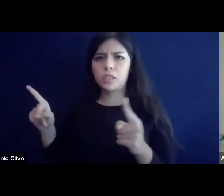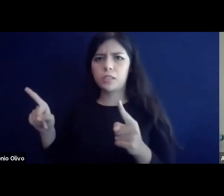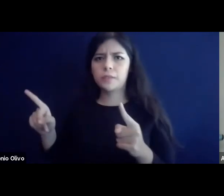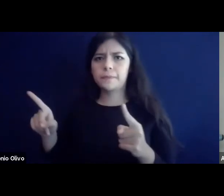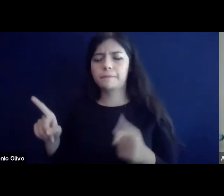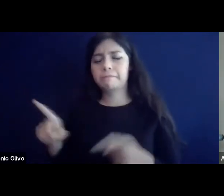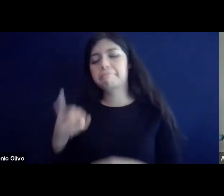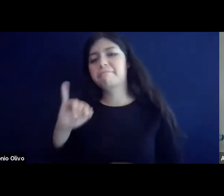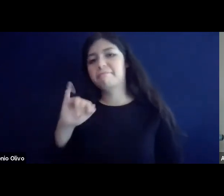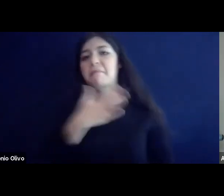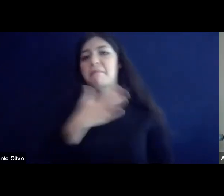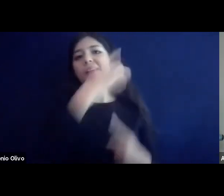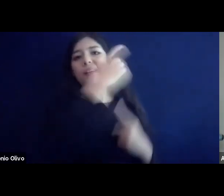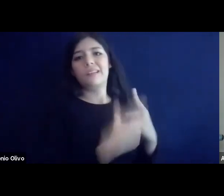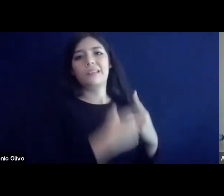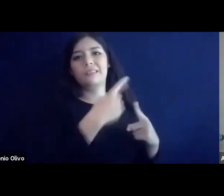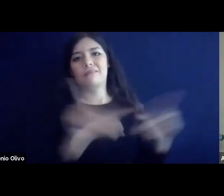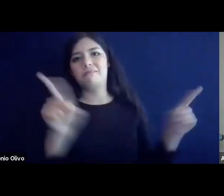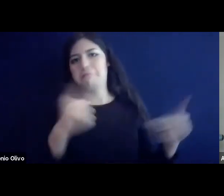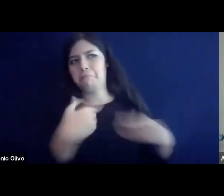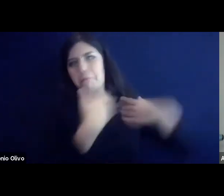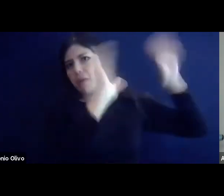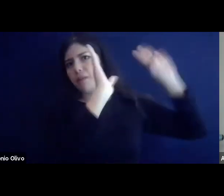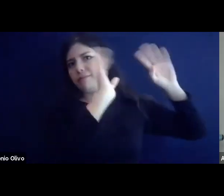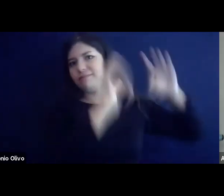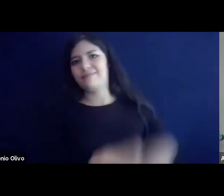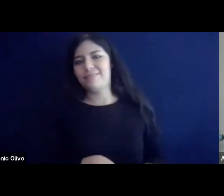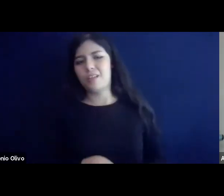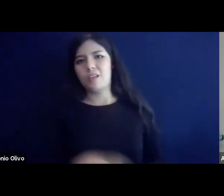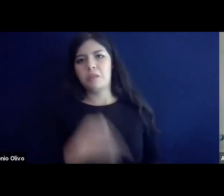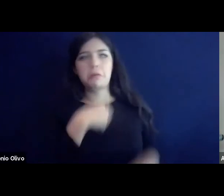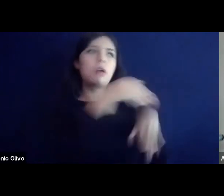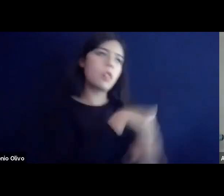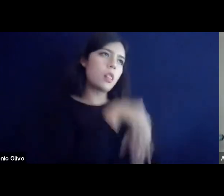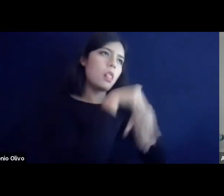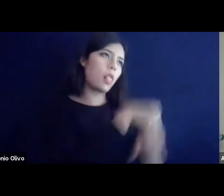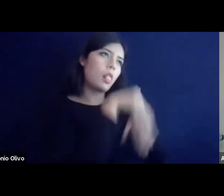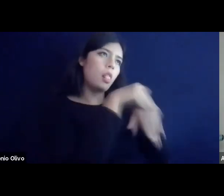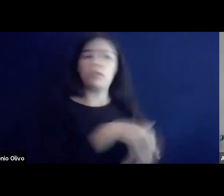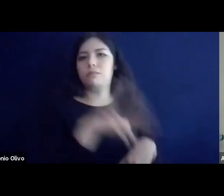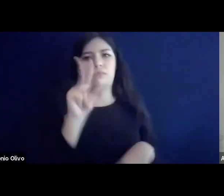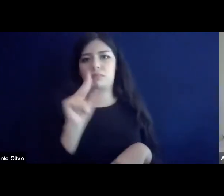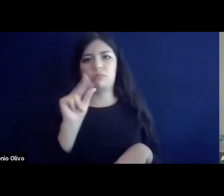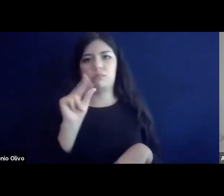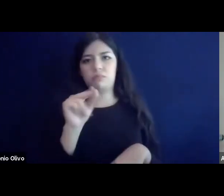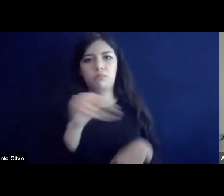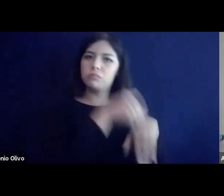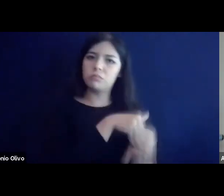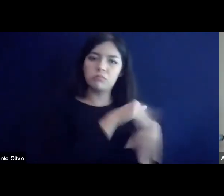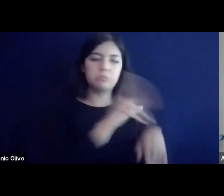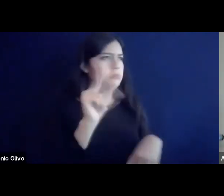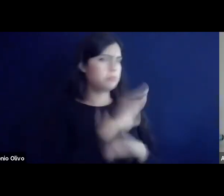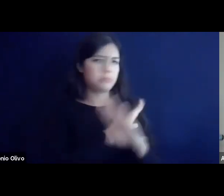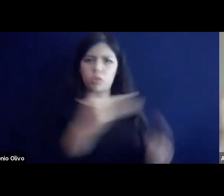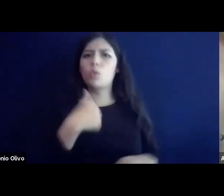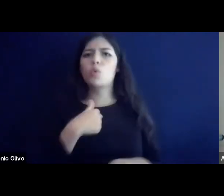Entonces dicen, que se vaya la fregada, porque tienes que ser dócil, tienes que ser bueno, porque al final de cuentas sigue este estigma de yo